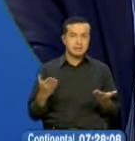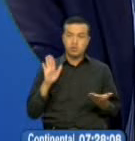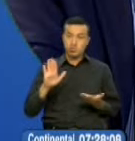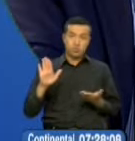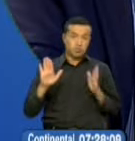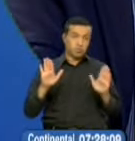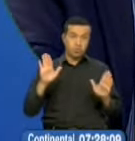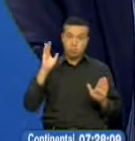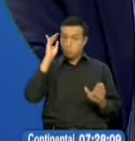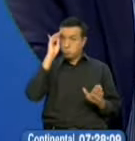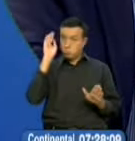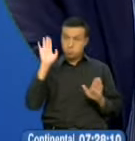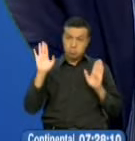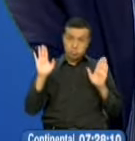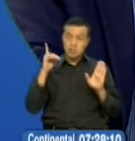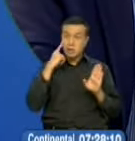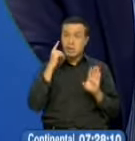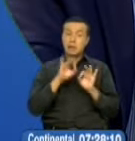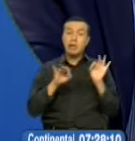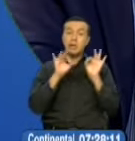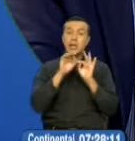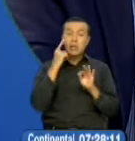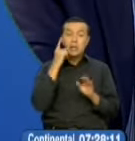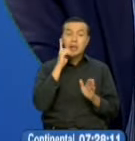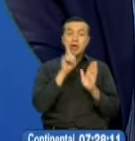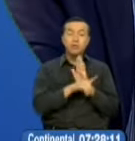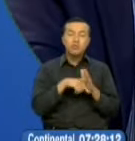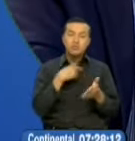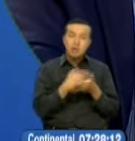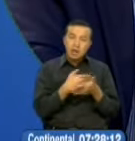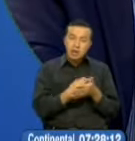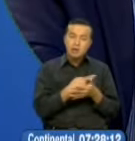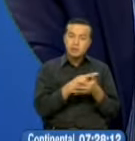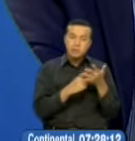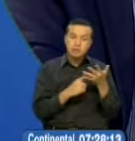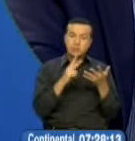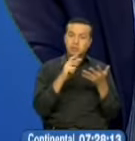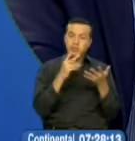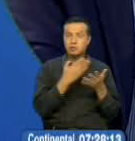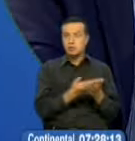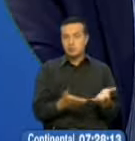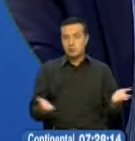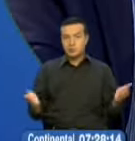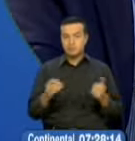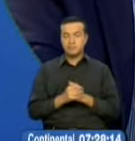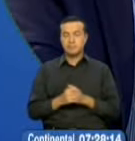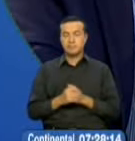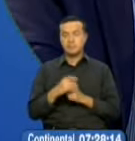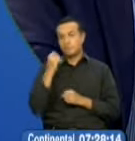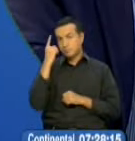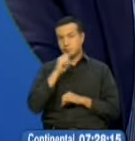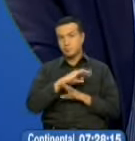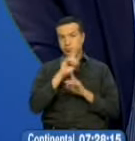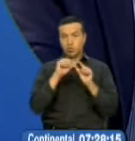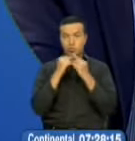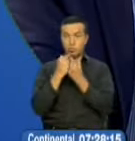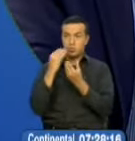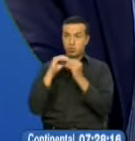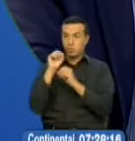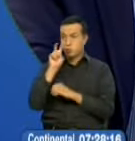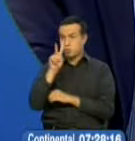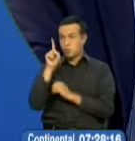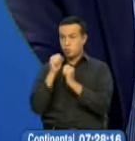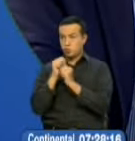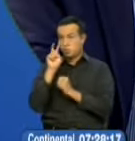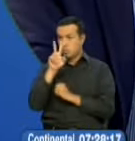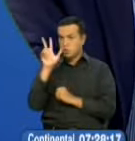actas y cada una de las urnas por cuestión de inconsistencias. Pero acá claramente, creo, Suma y País,